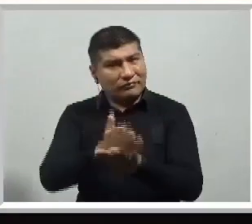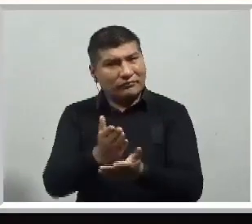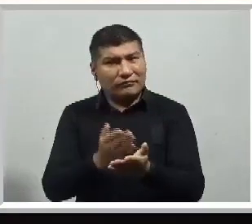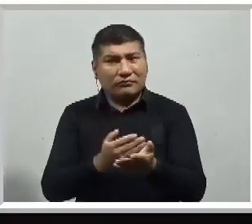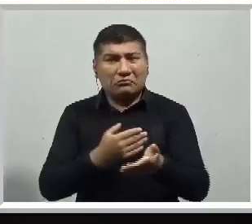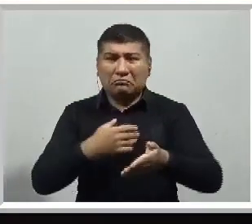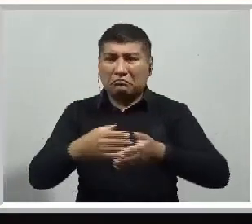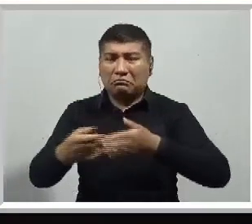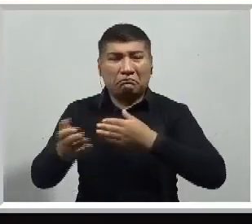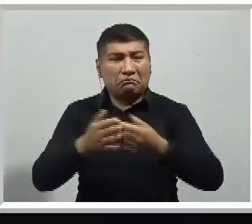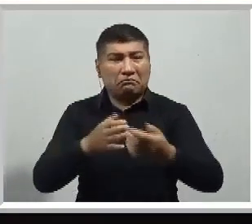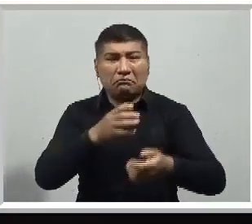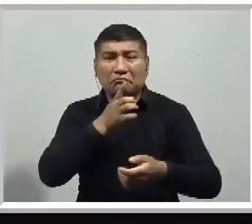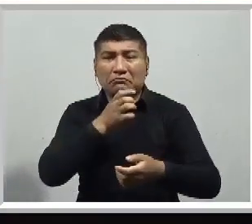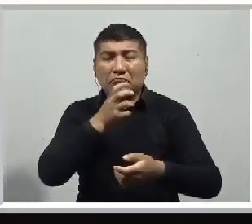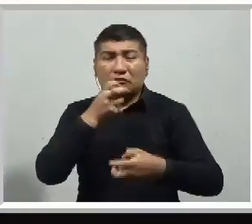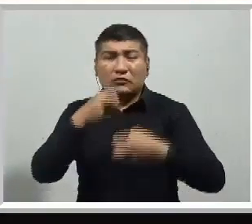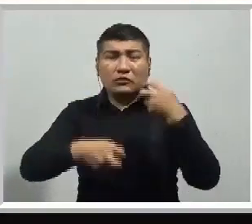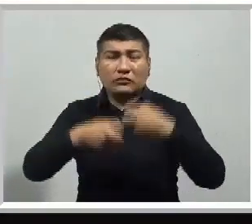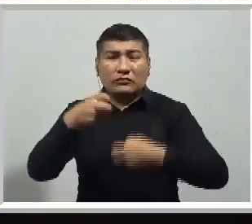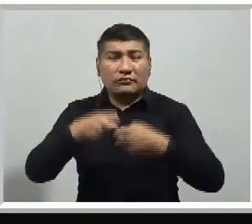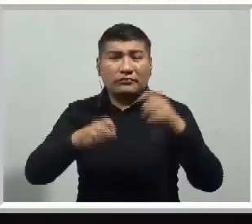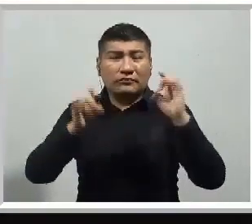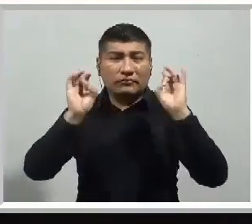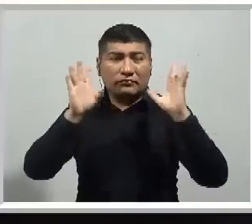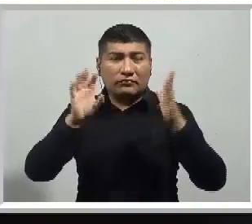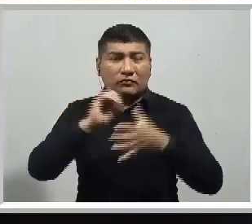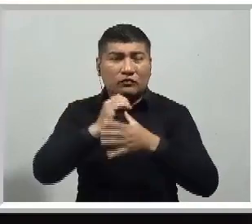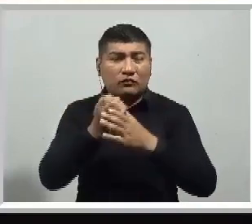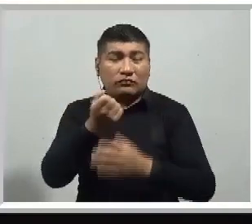sea escandalizado o herido,